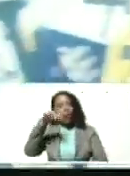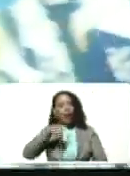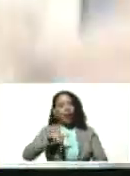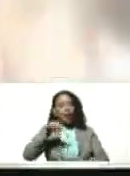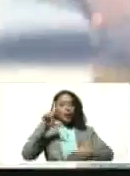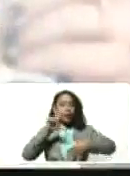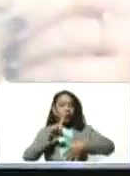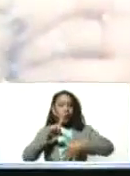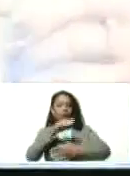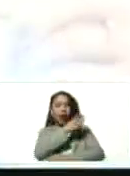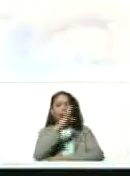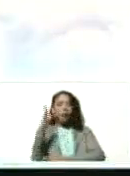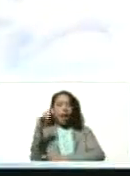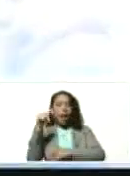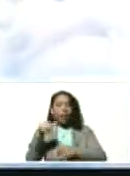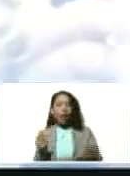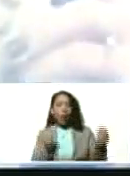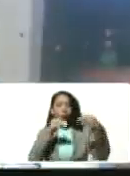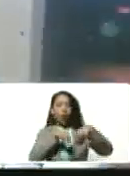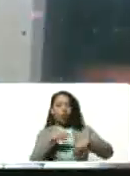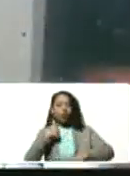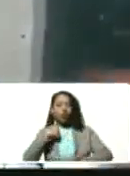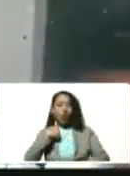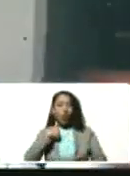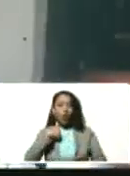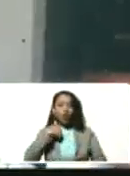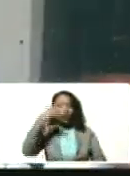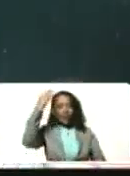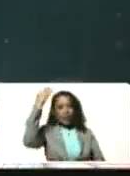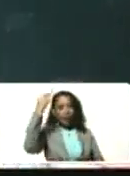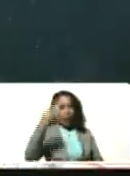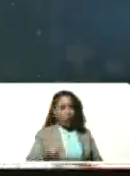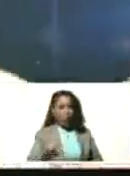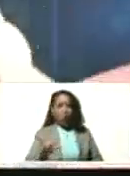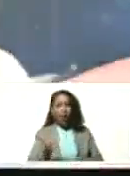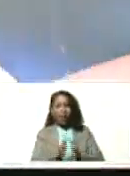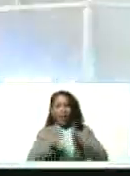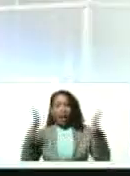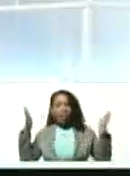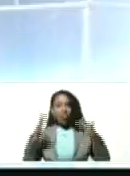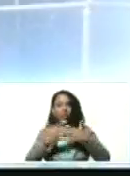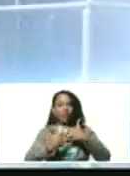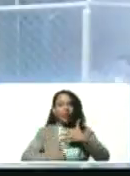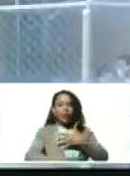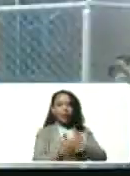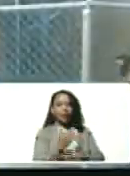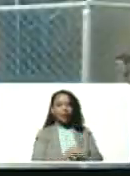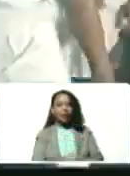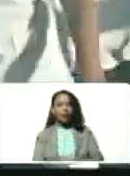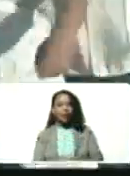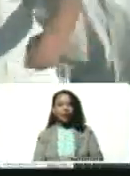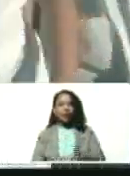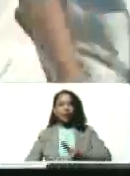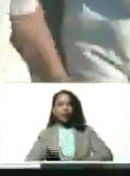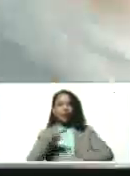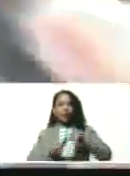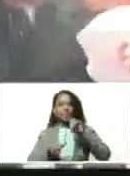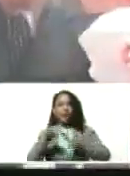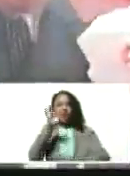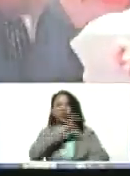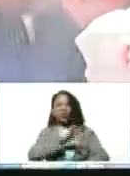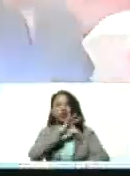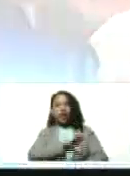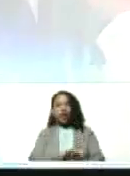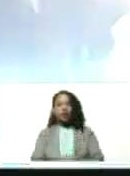y el Caribe. Y este convenio, estoy seguro de grandes avances en la construcción del socialismo